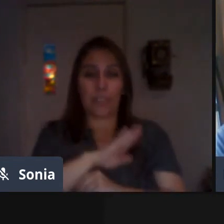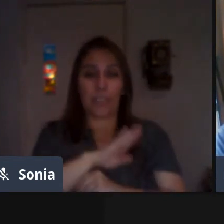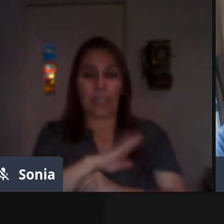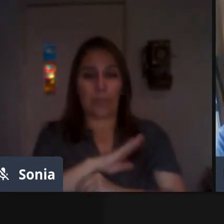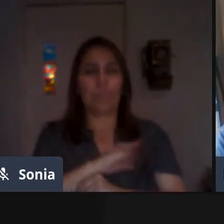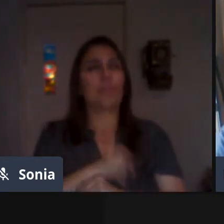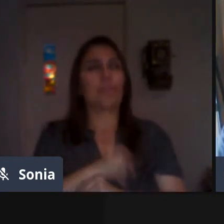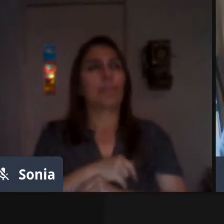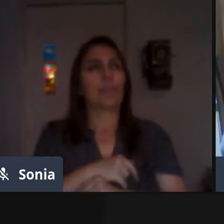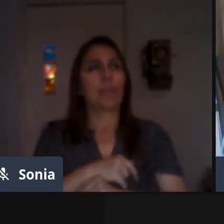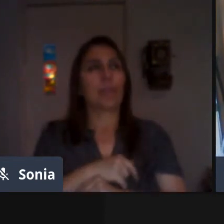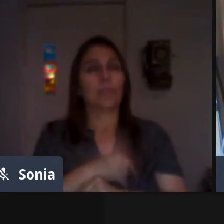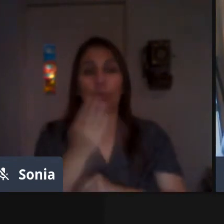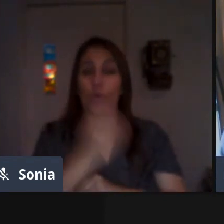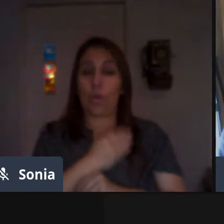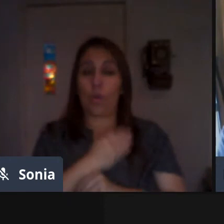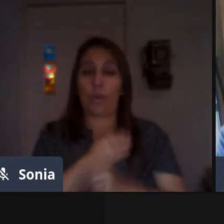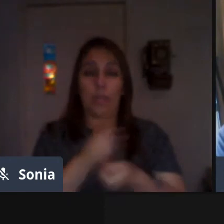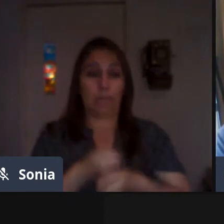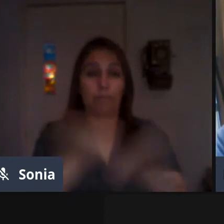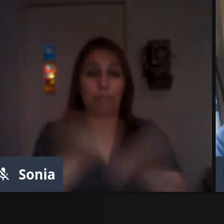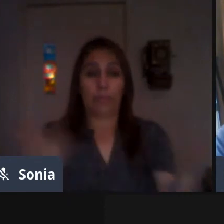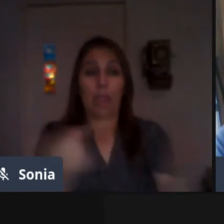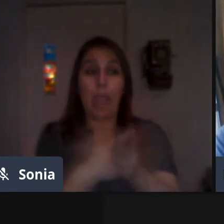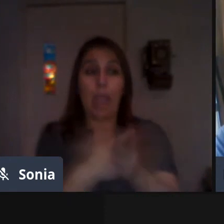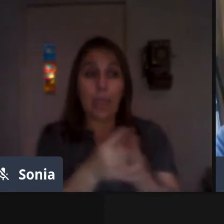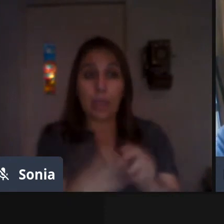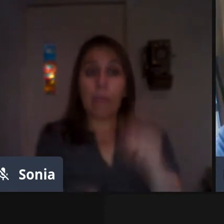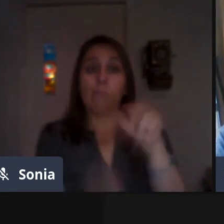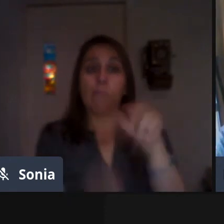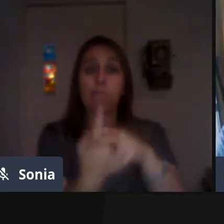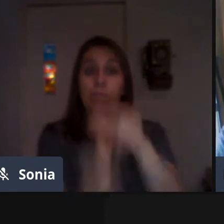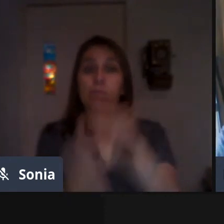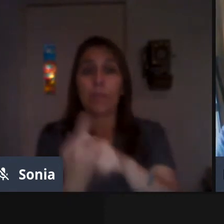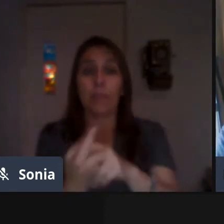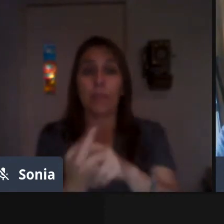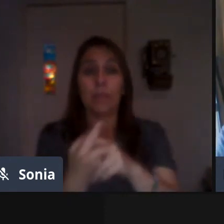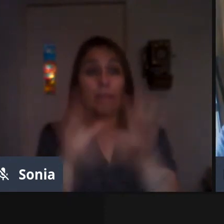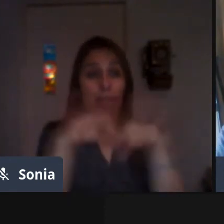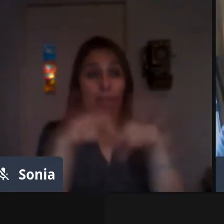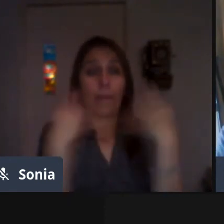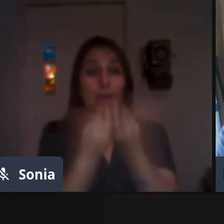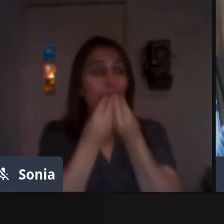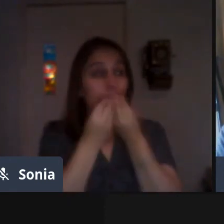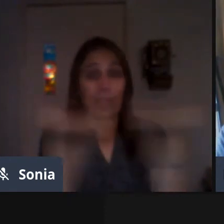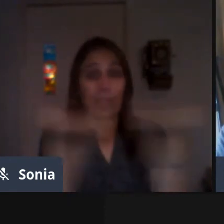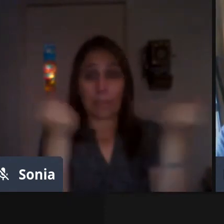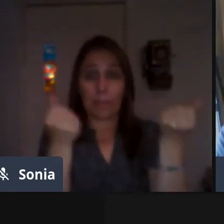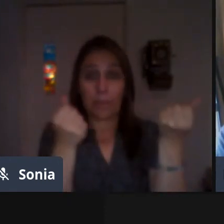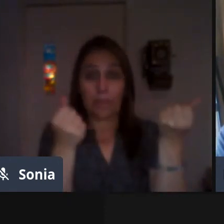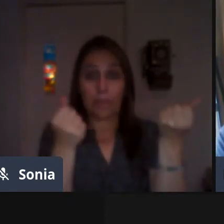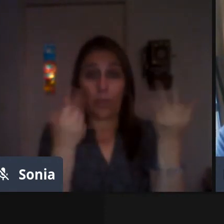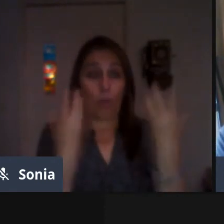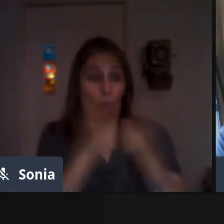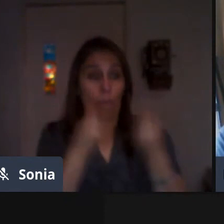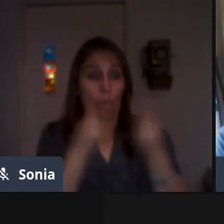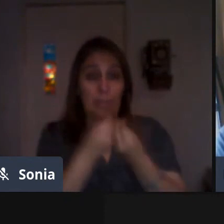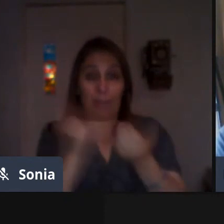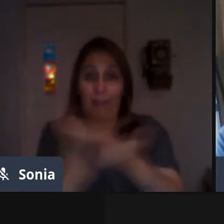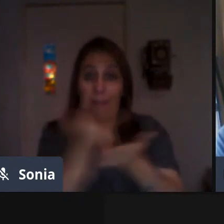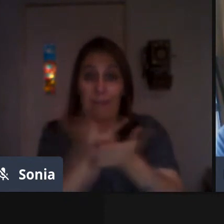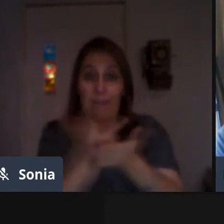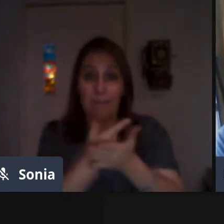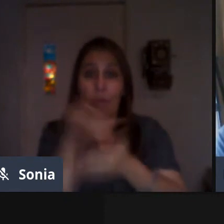comenzó a aparecer incluso historias de familiares desaparecidos e incluso con una de nuestras compañeras del libro en ese momento tenía su